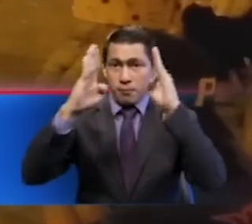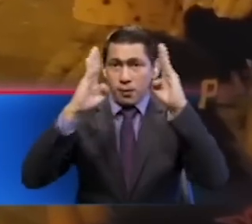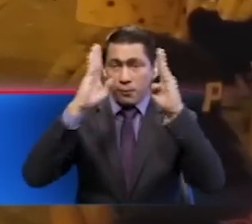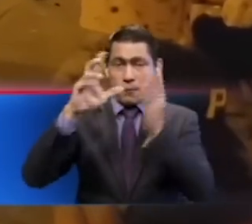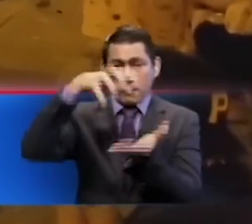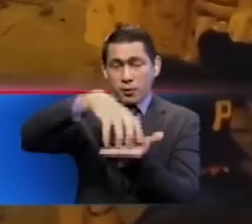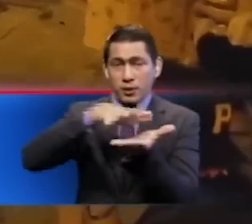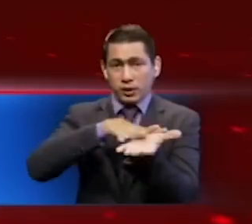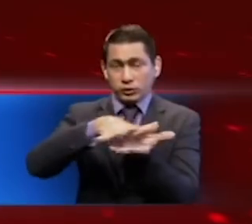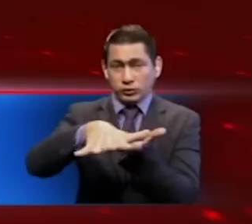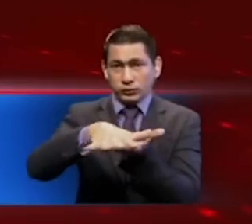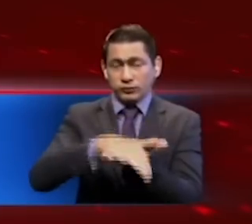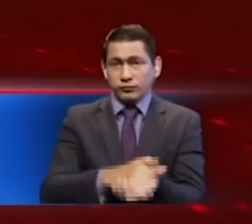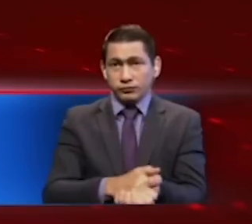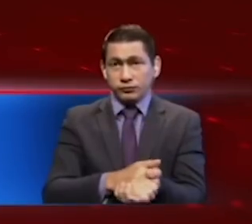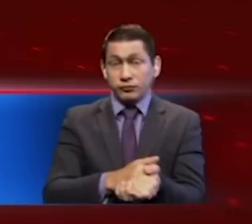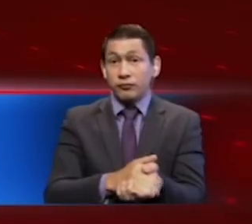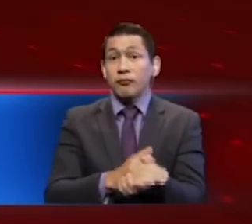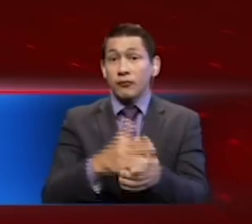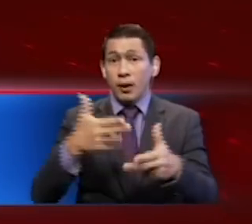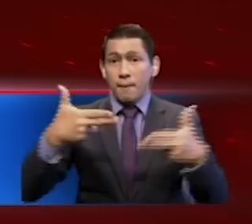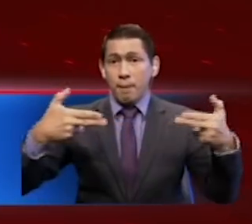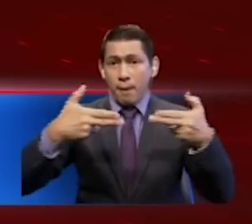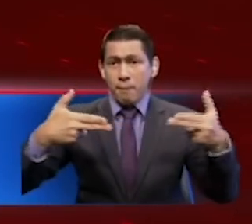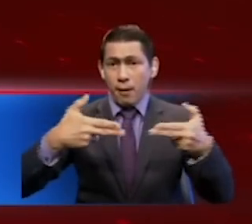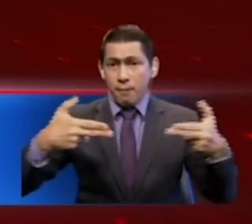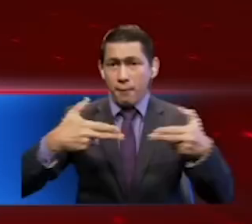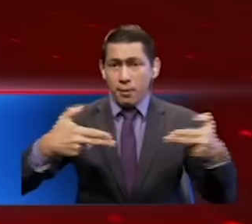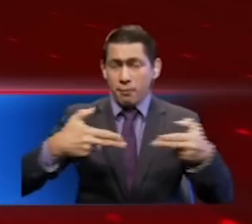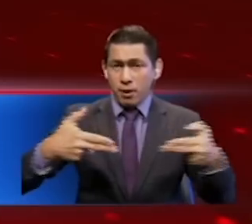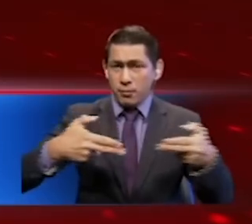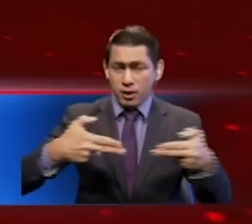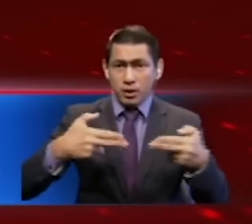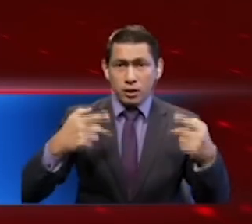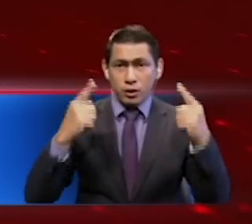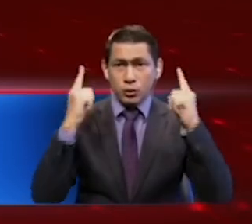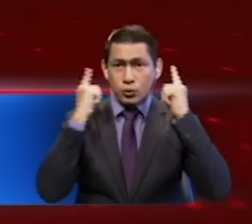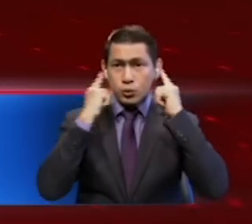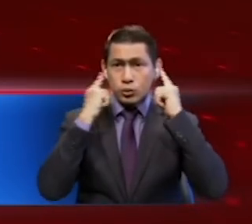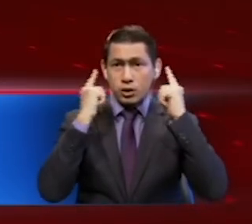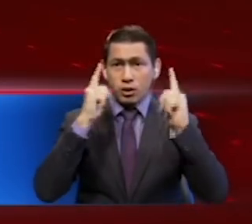provincia de Los Ríos. La balacera incluso aterrorizó a varias personas que realizaban una